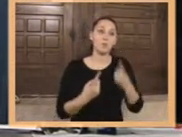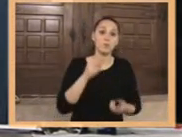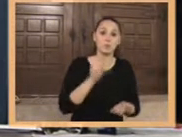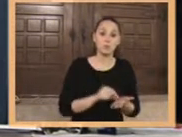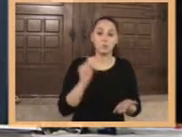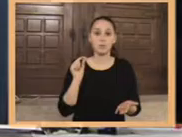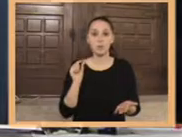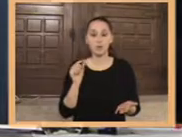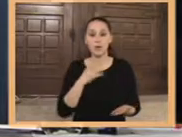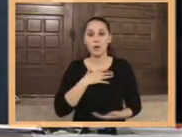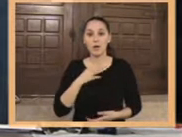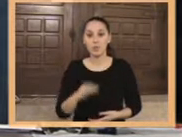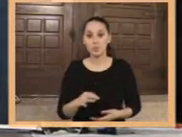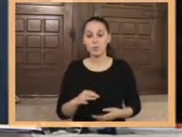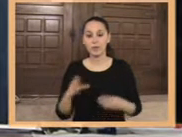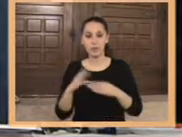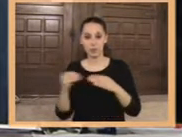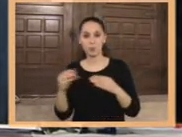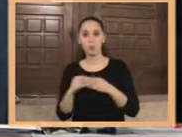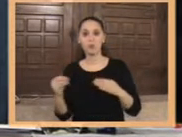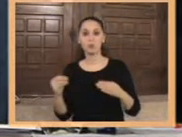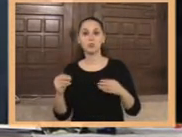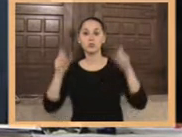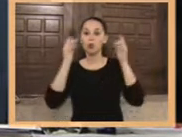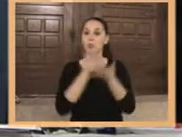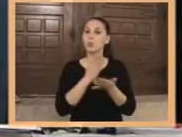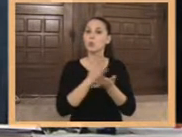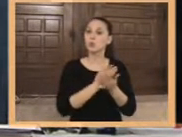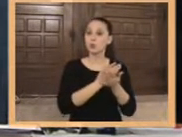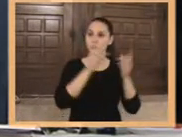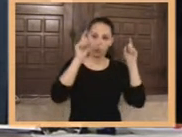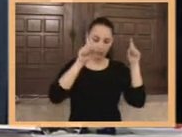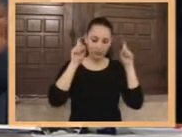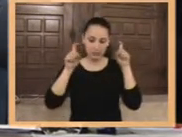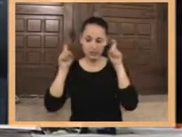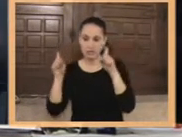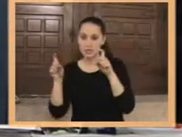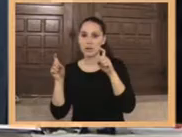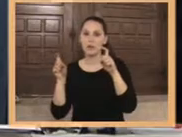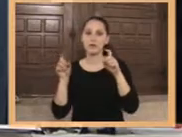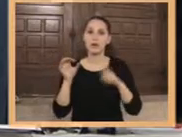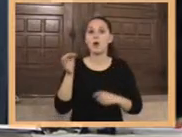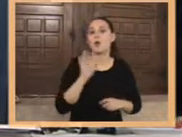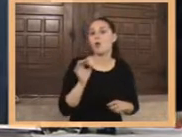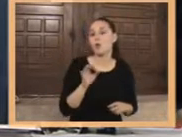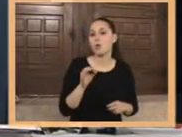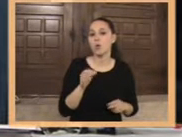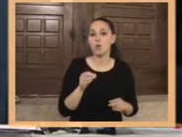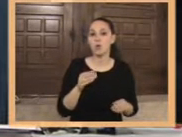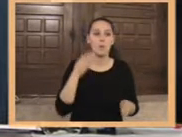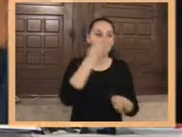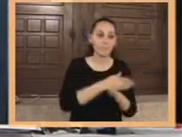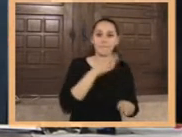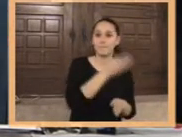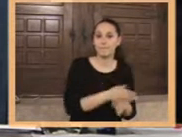o en parte para impartir cursos de enseñanza regladas o no regladas, o una simple asistencia a un médico